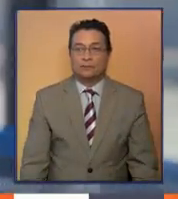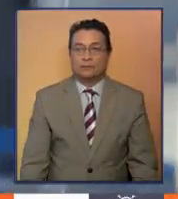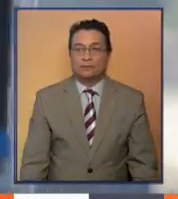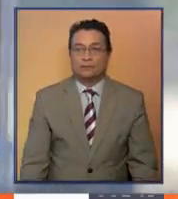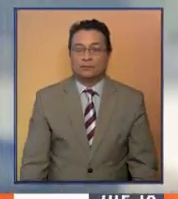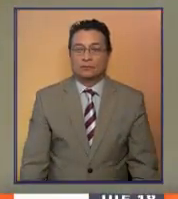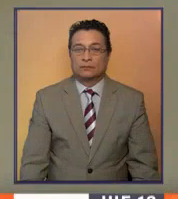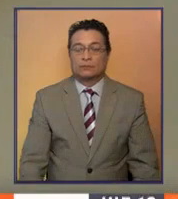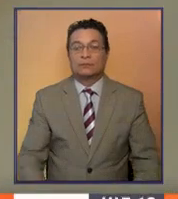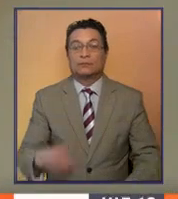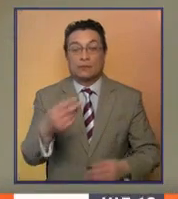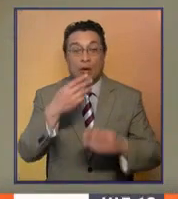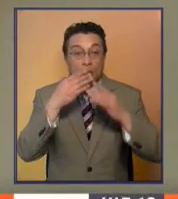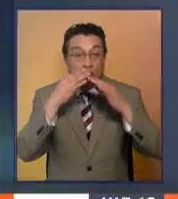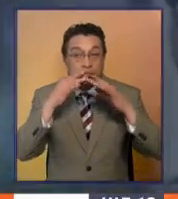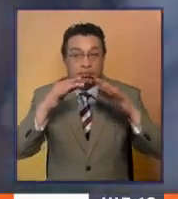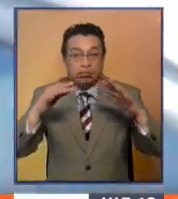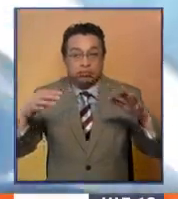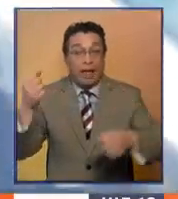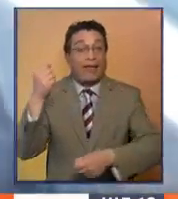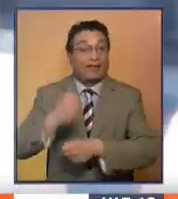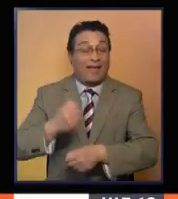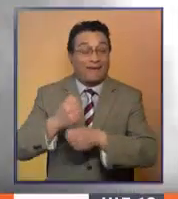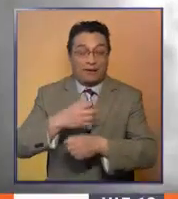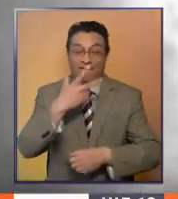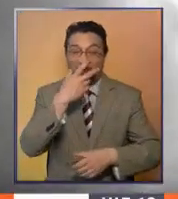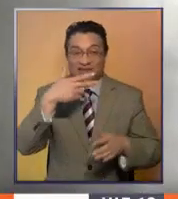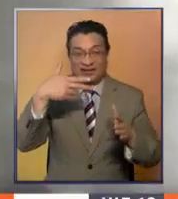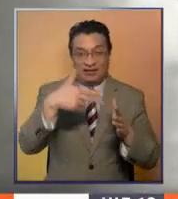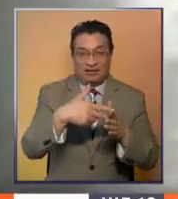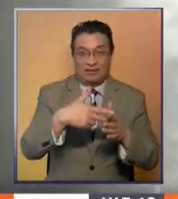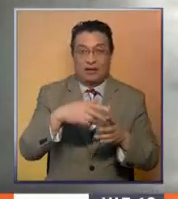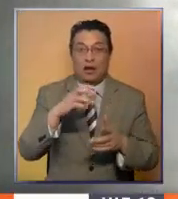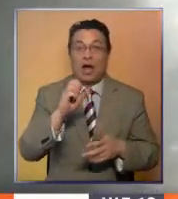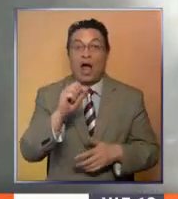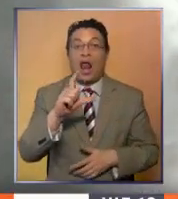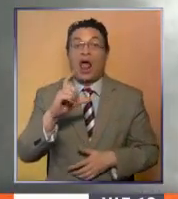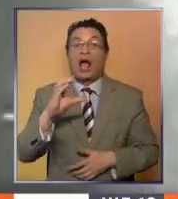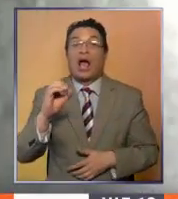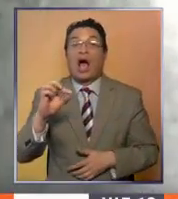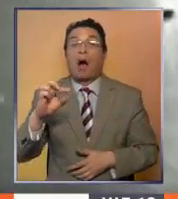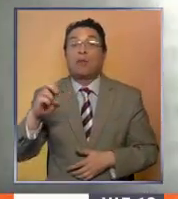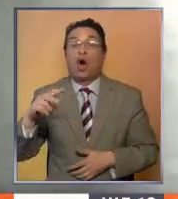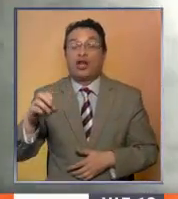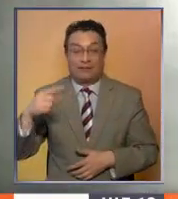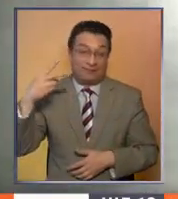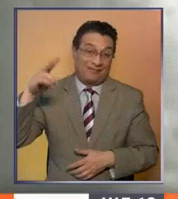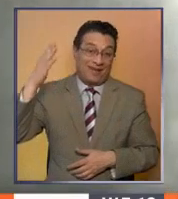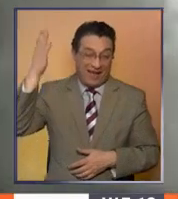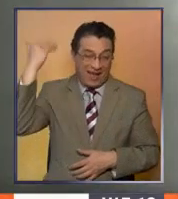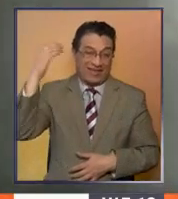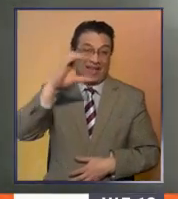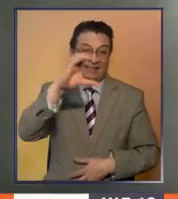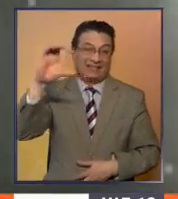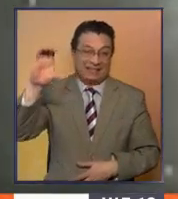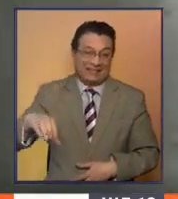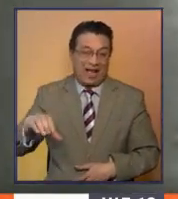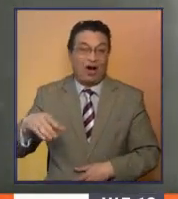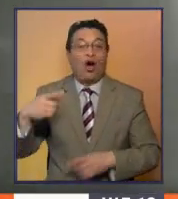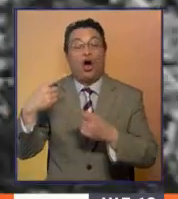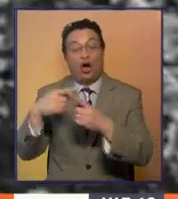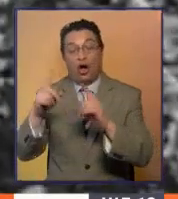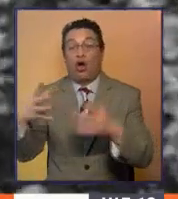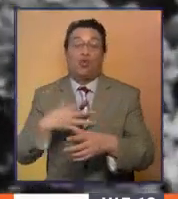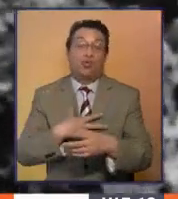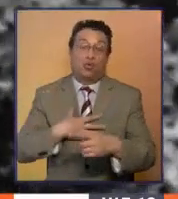la voz se fue corriendo entre los trabajadores de los servicios y al capone operaba mayormente en chicago cicla y su pareja sembraron el terror